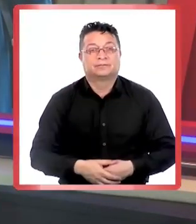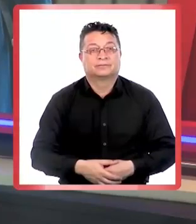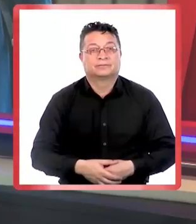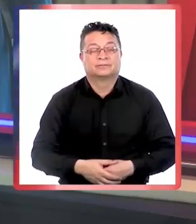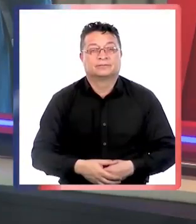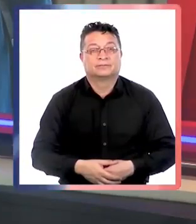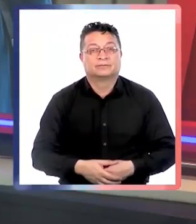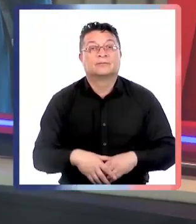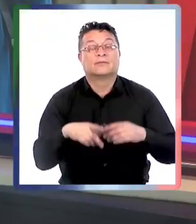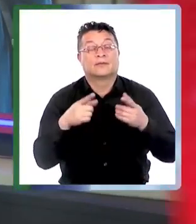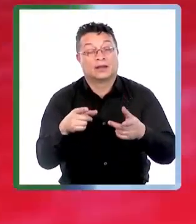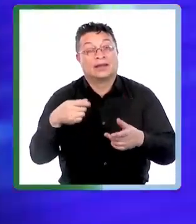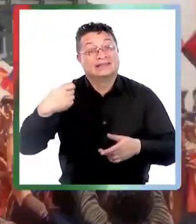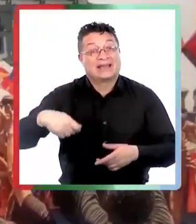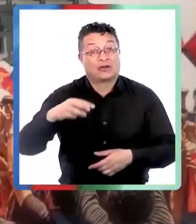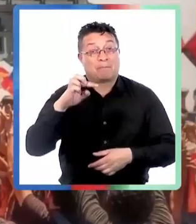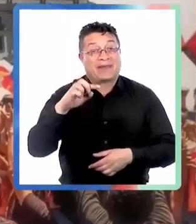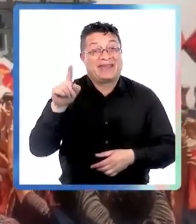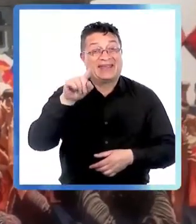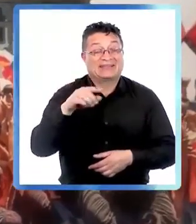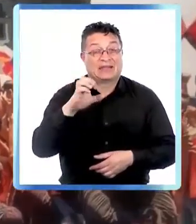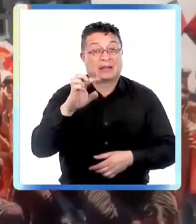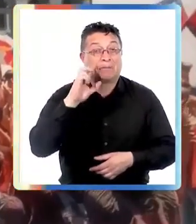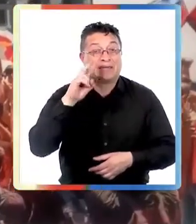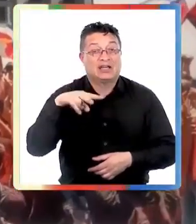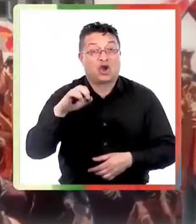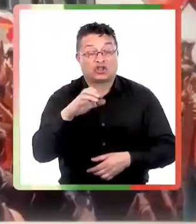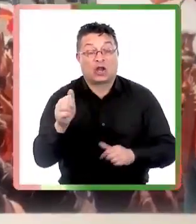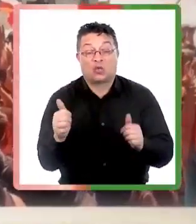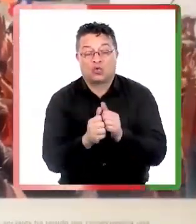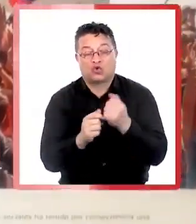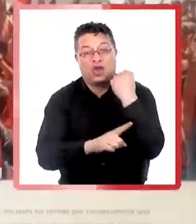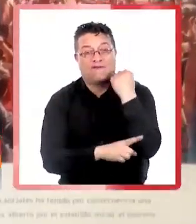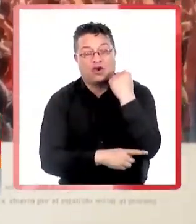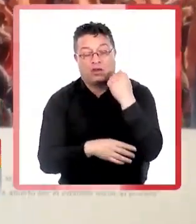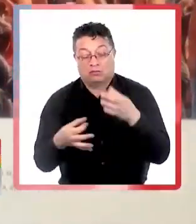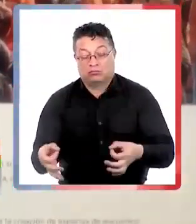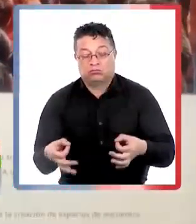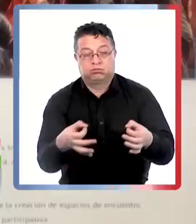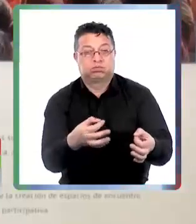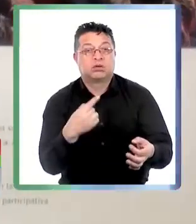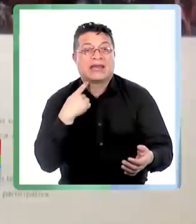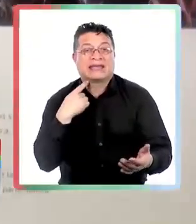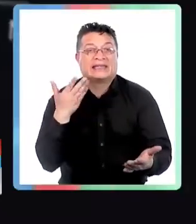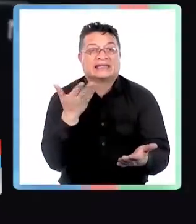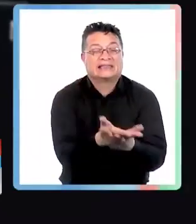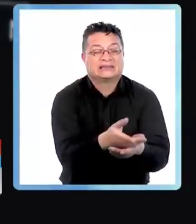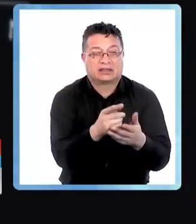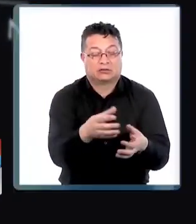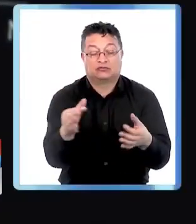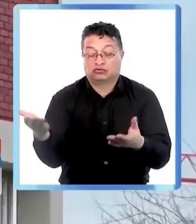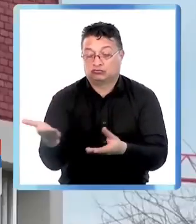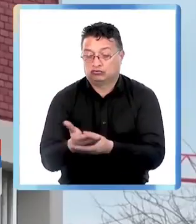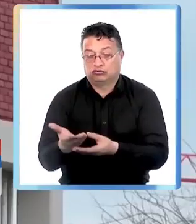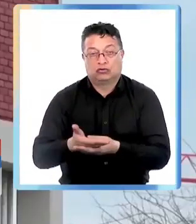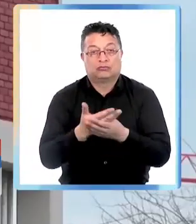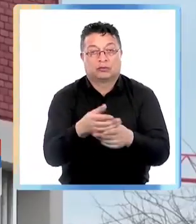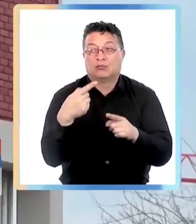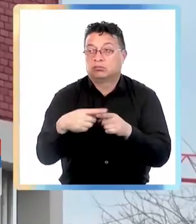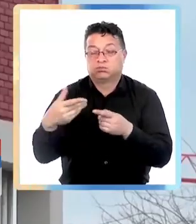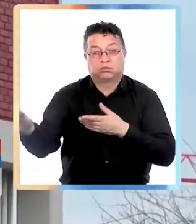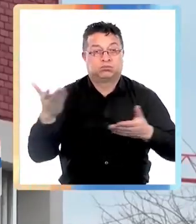nota. El senador del PS, Fidel Espinosa, junto al abogado Sergio Coronado, presentó una querella con los antecedentes